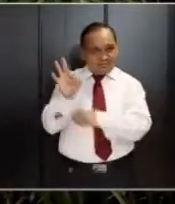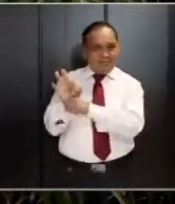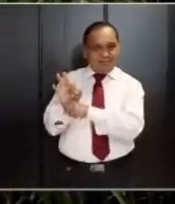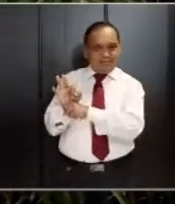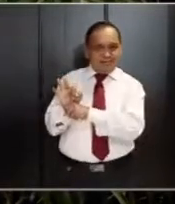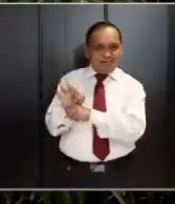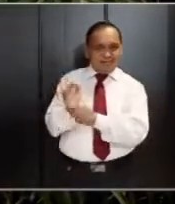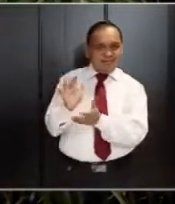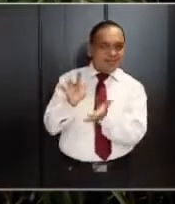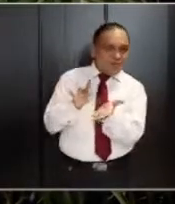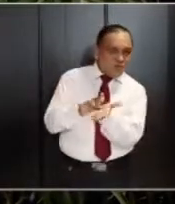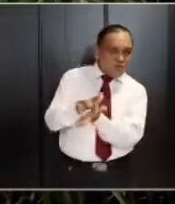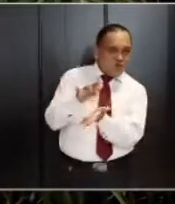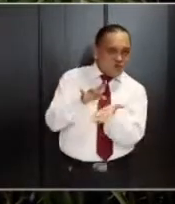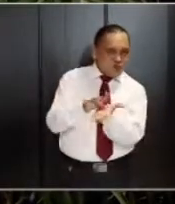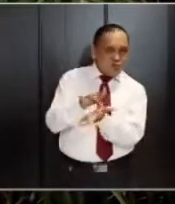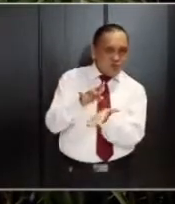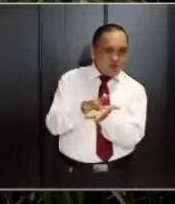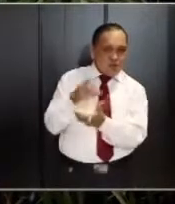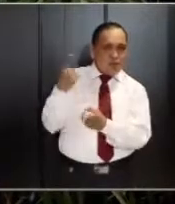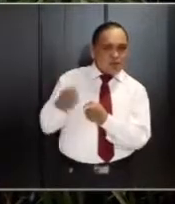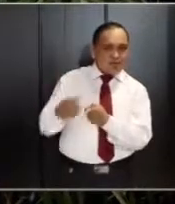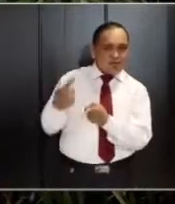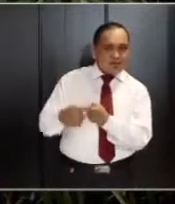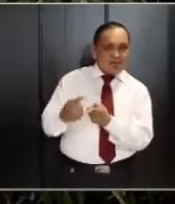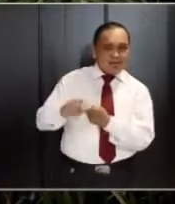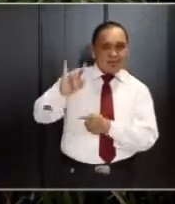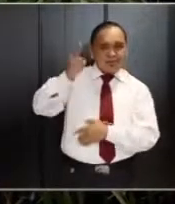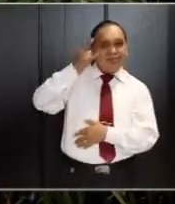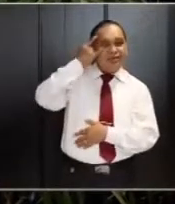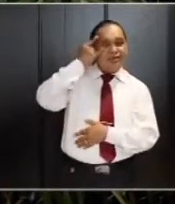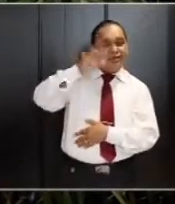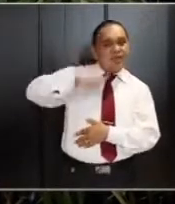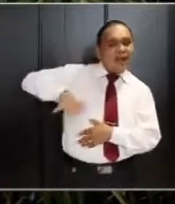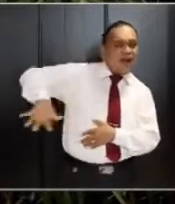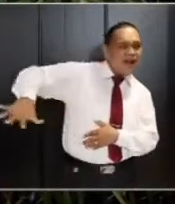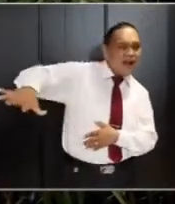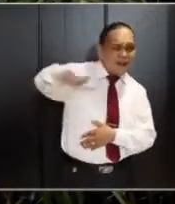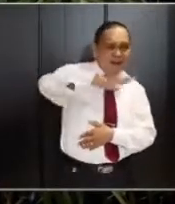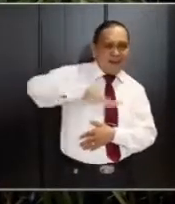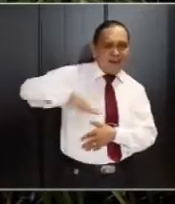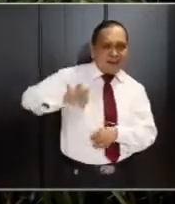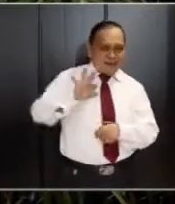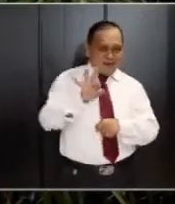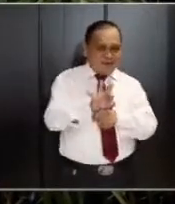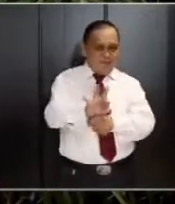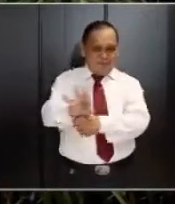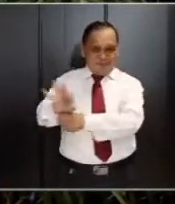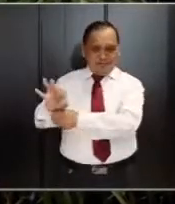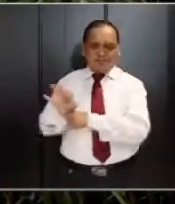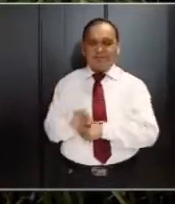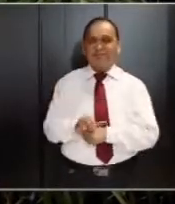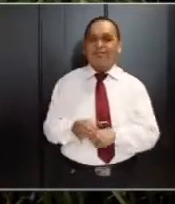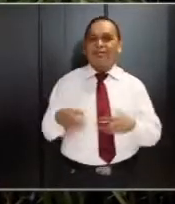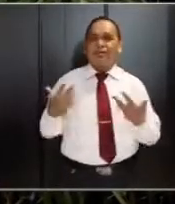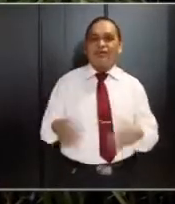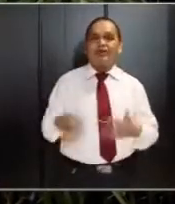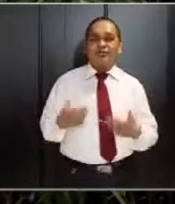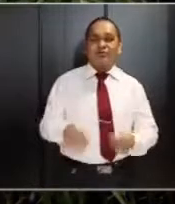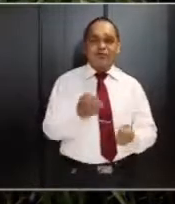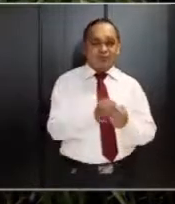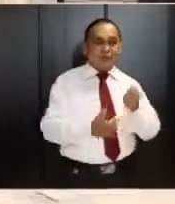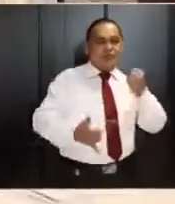que el apoyo no es únicamente para Campeche, sino es para toda la península. El proyecto se convierte así en un proyecto